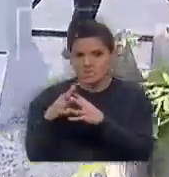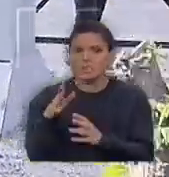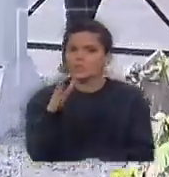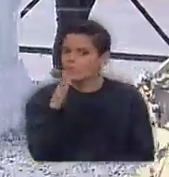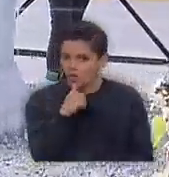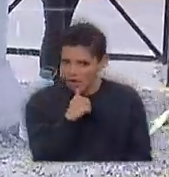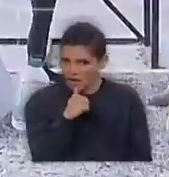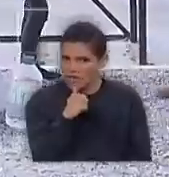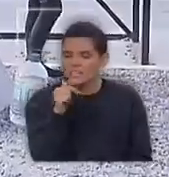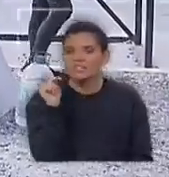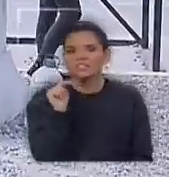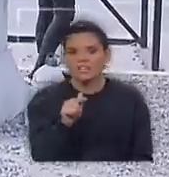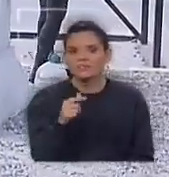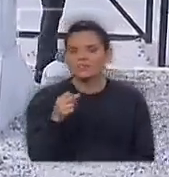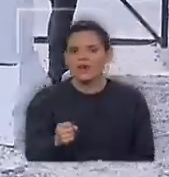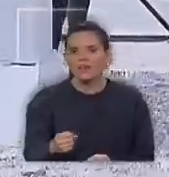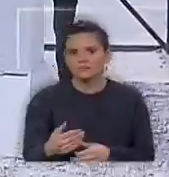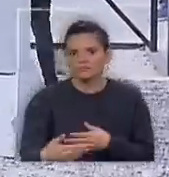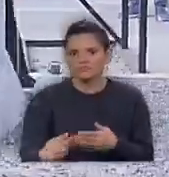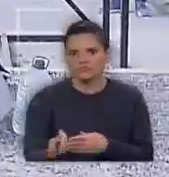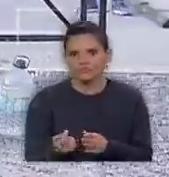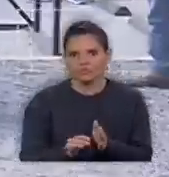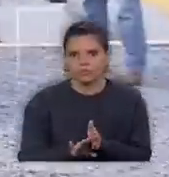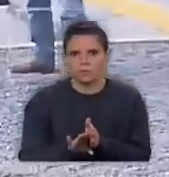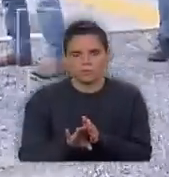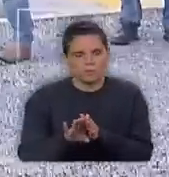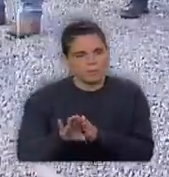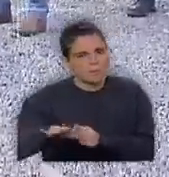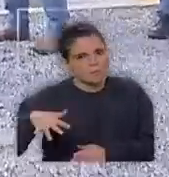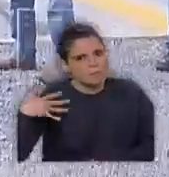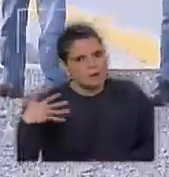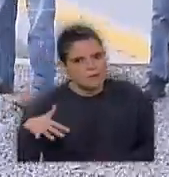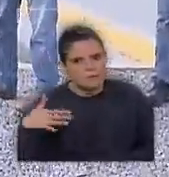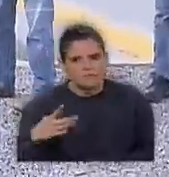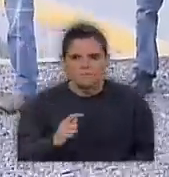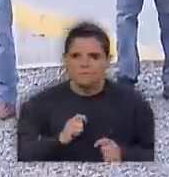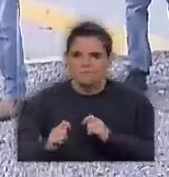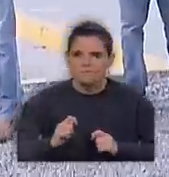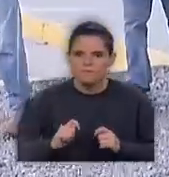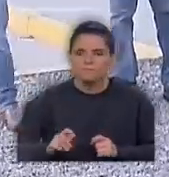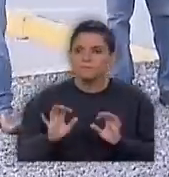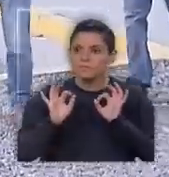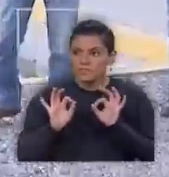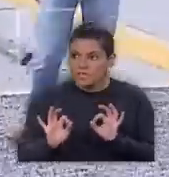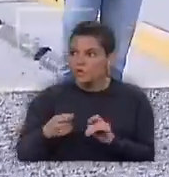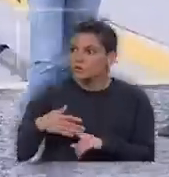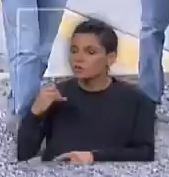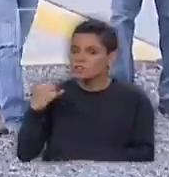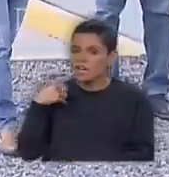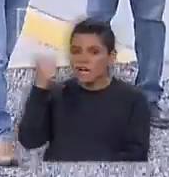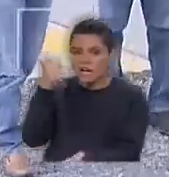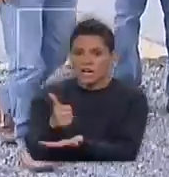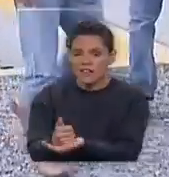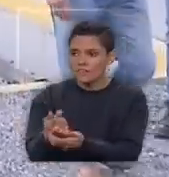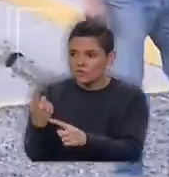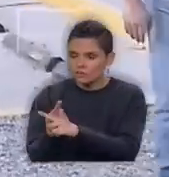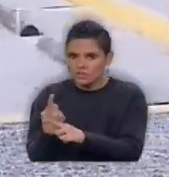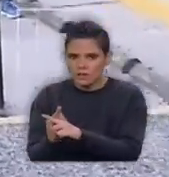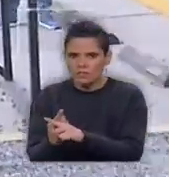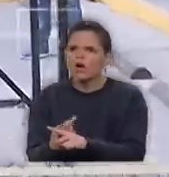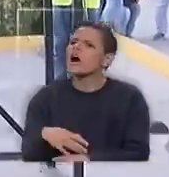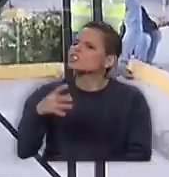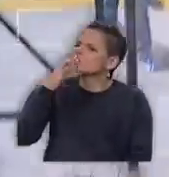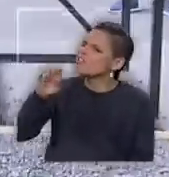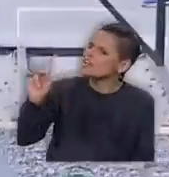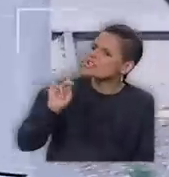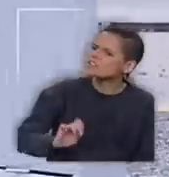que obviamente se puede poner compleja. Sí, Rodrigo, recogemos un poco. Hace un rato conversábamos aquí con el alcalde de la comuna. Sí. Si vienen los hueones para acá, los